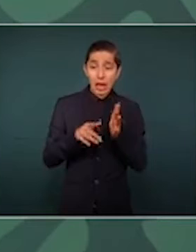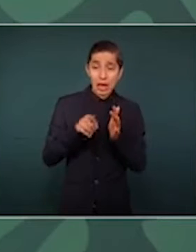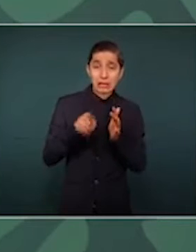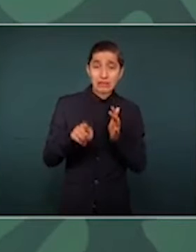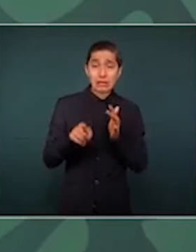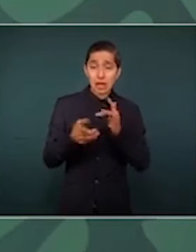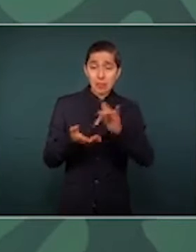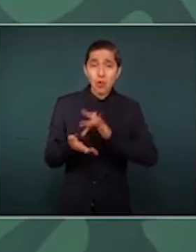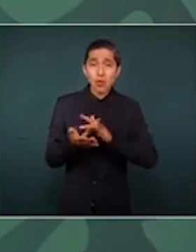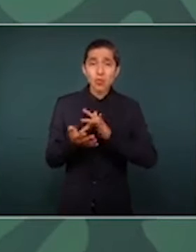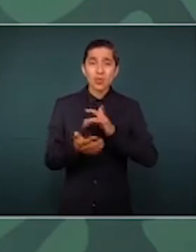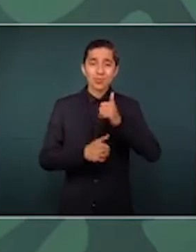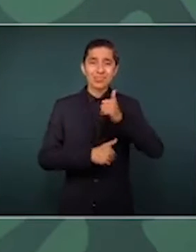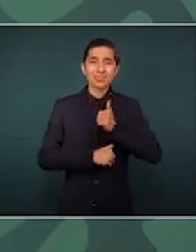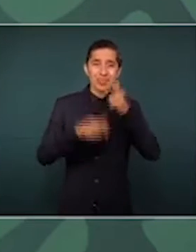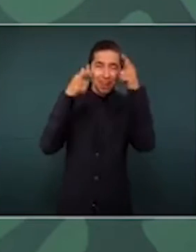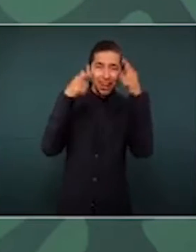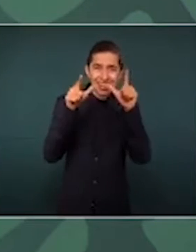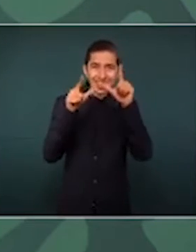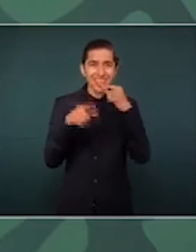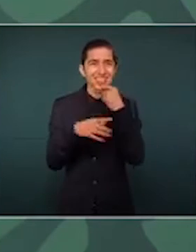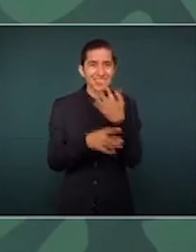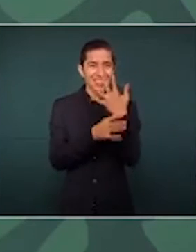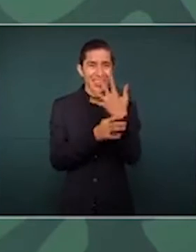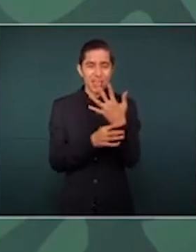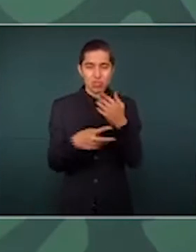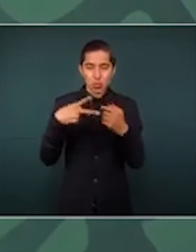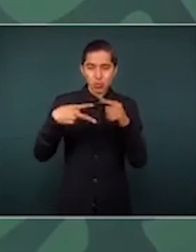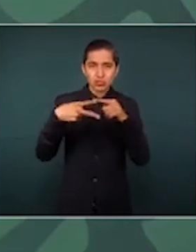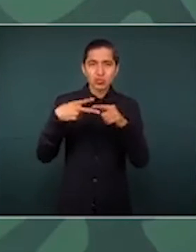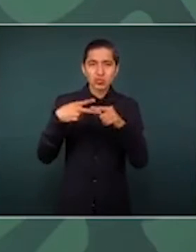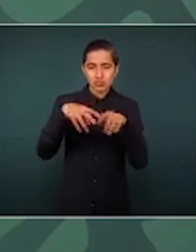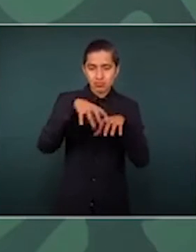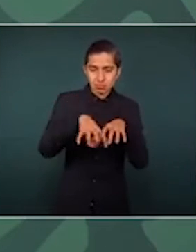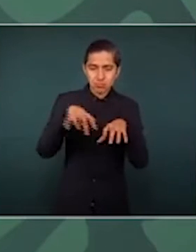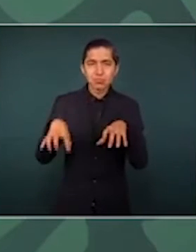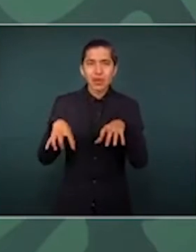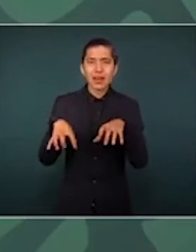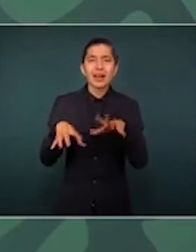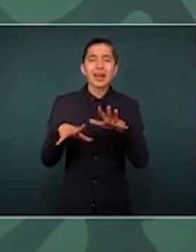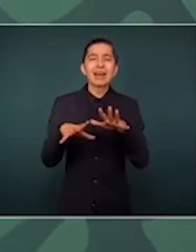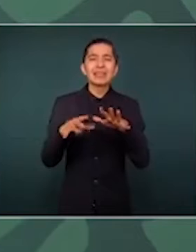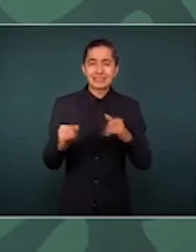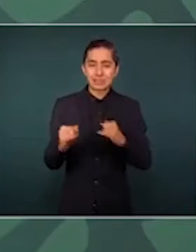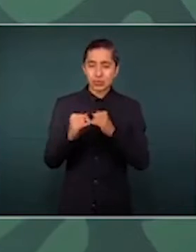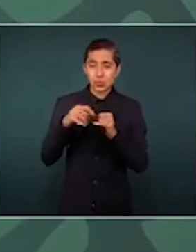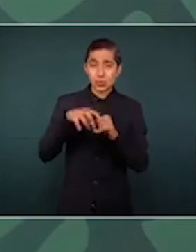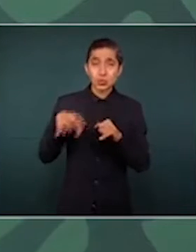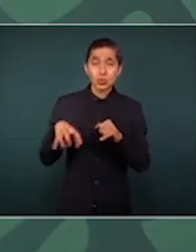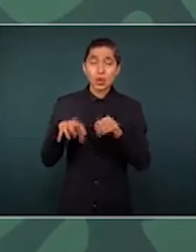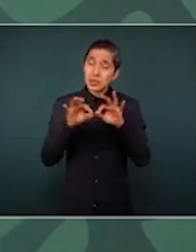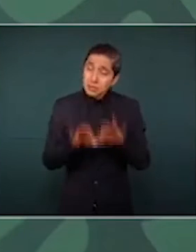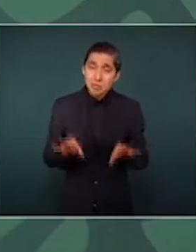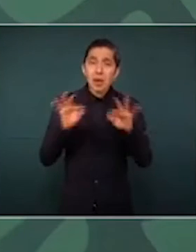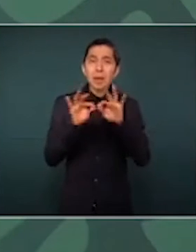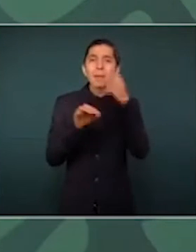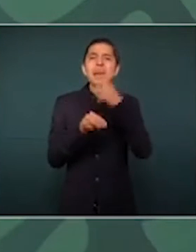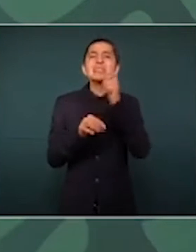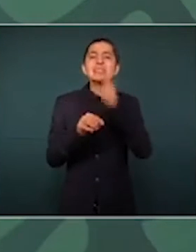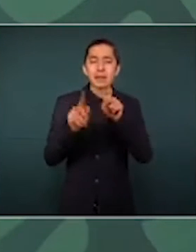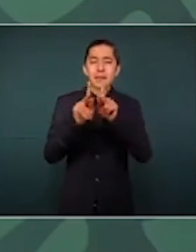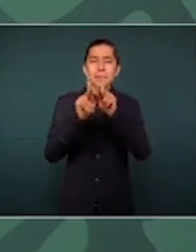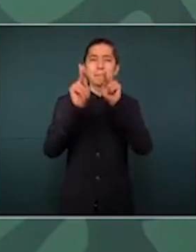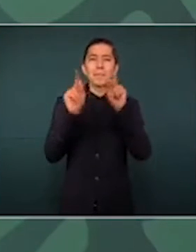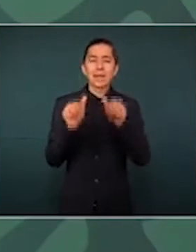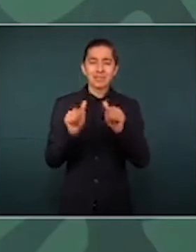que son dos instituciones, como aquí lo mencionó el gobernador, fundamentales para garantizar la paz y la